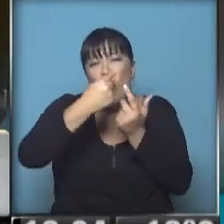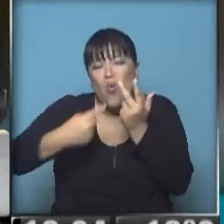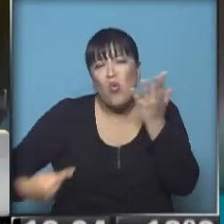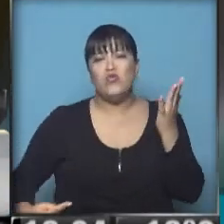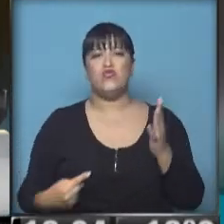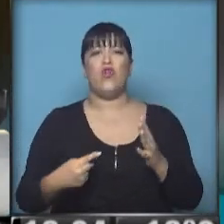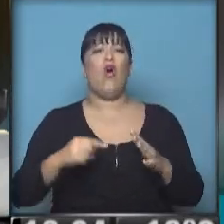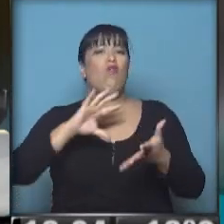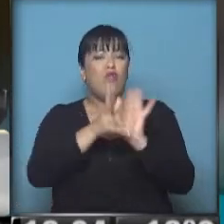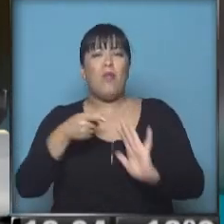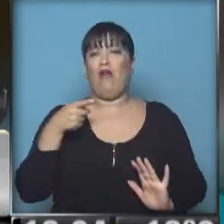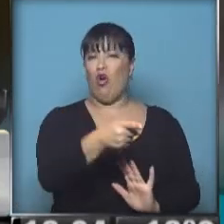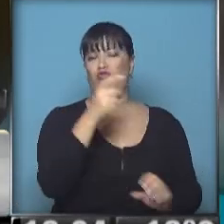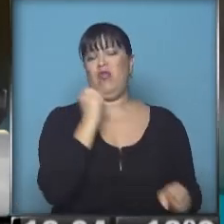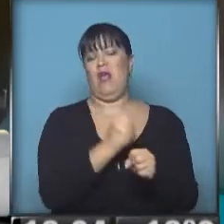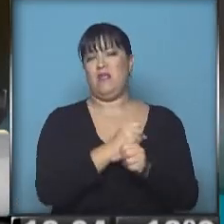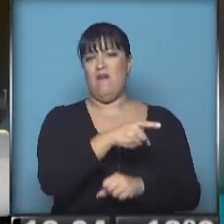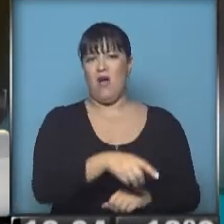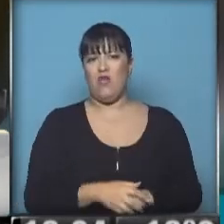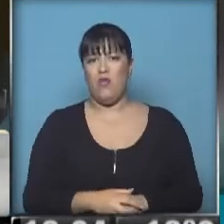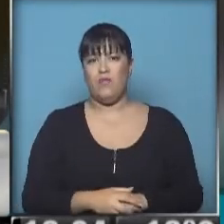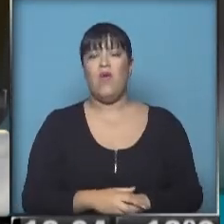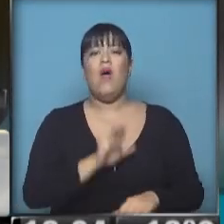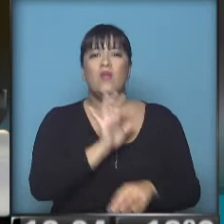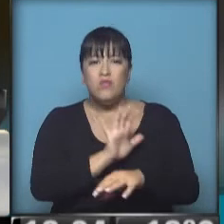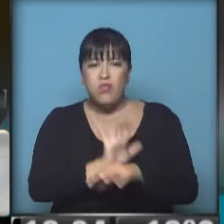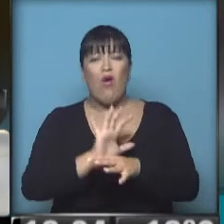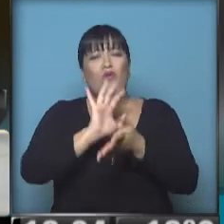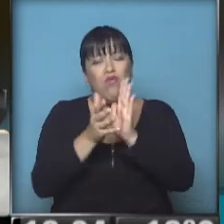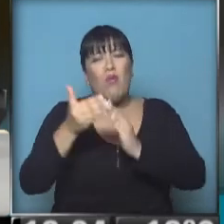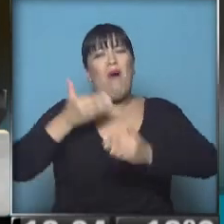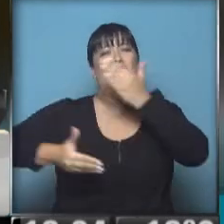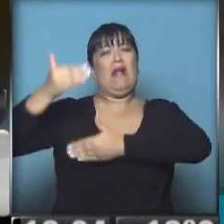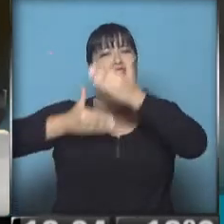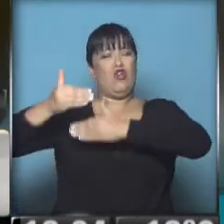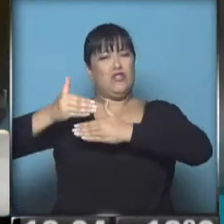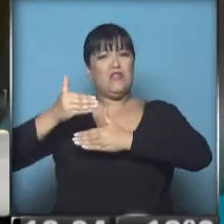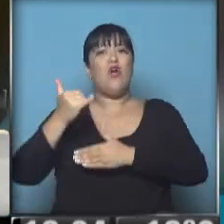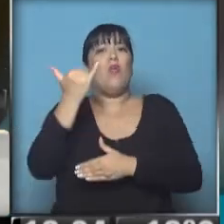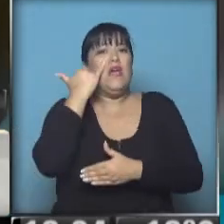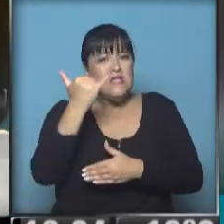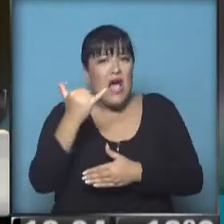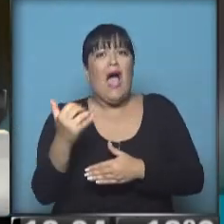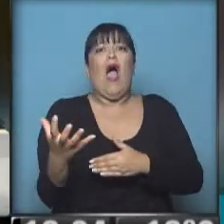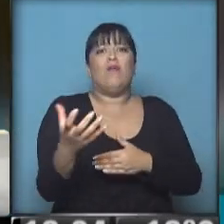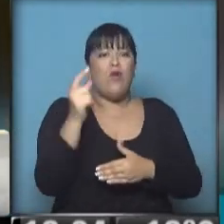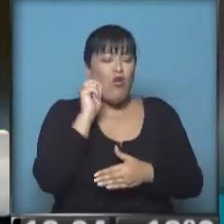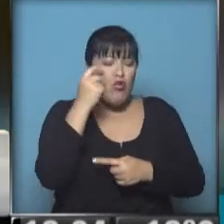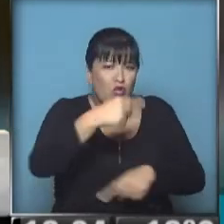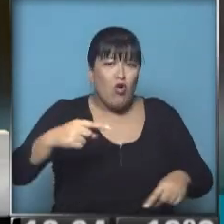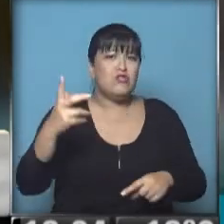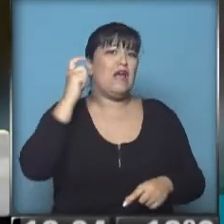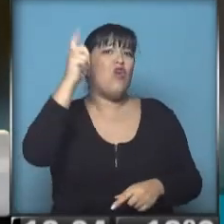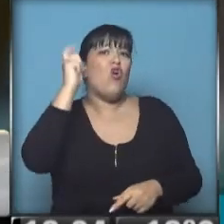carácter antilaboral, que significan un retroceso para conquistas históricas de la clase trabajadora, o